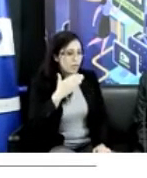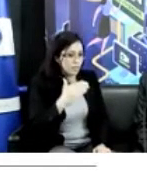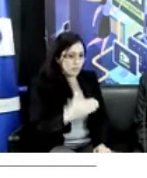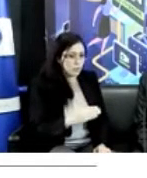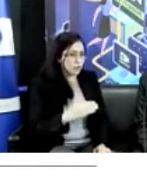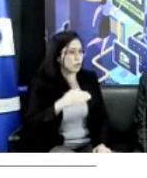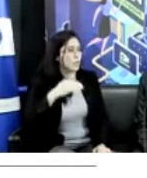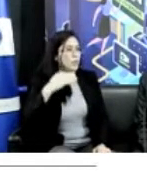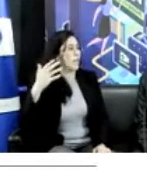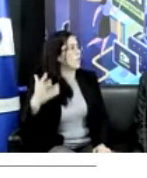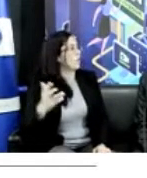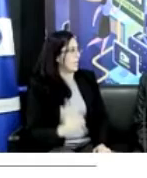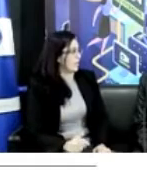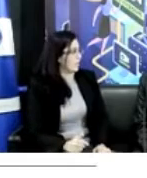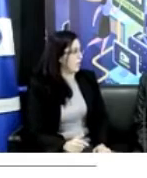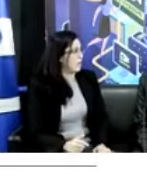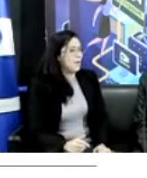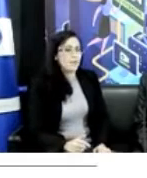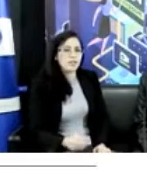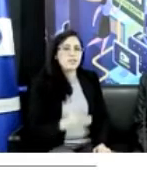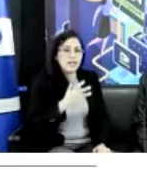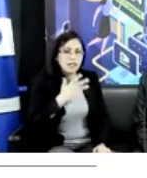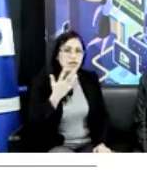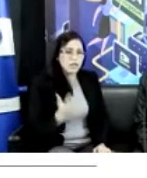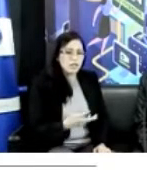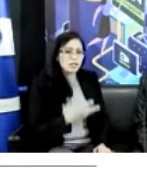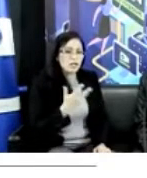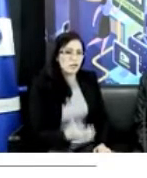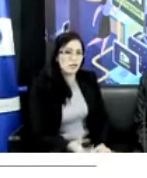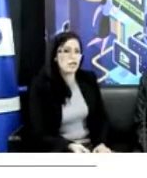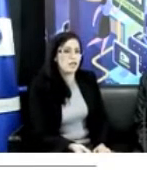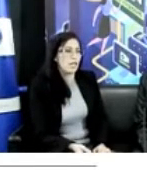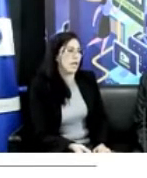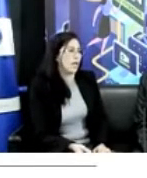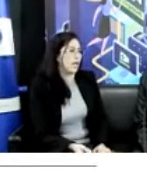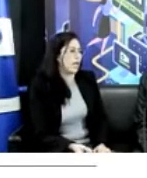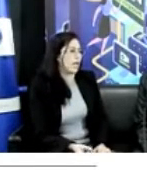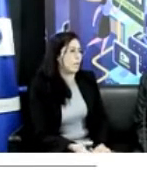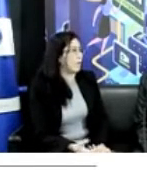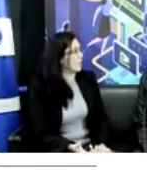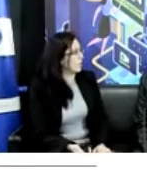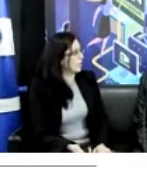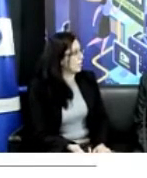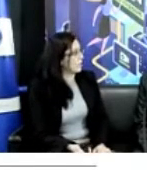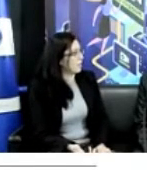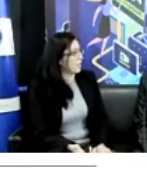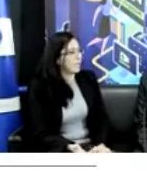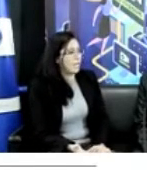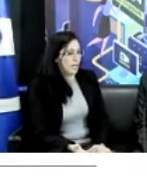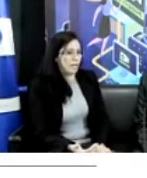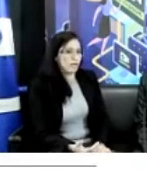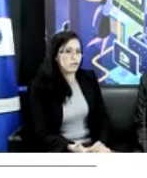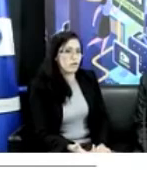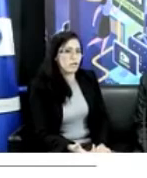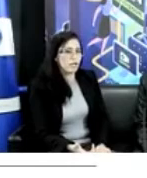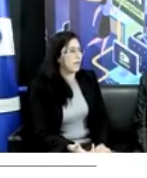si pertenecemos a un consumo moderado de riesgo. Entonces, tener todos estos conocimientos que la población desconoce, a veces